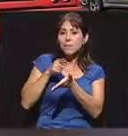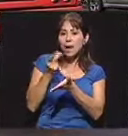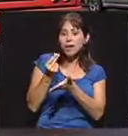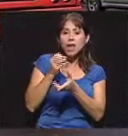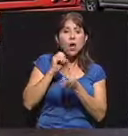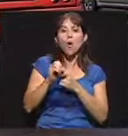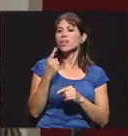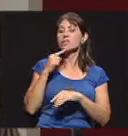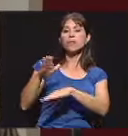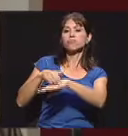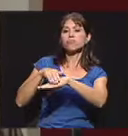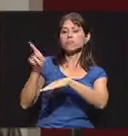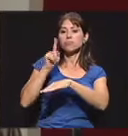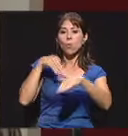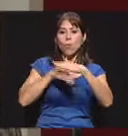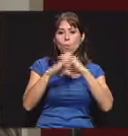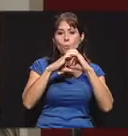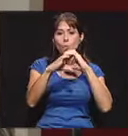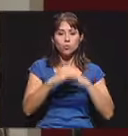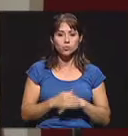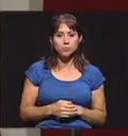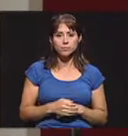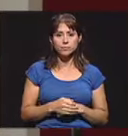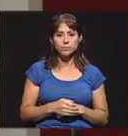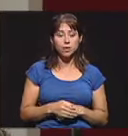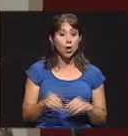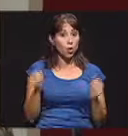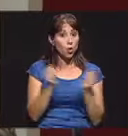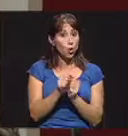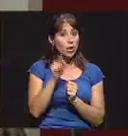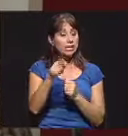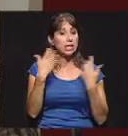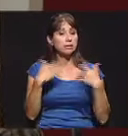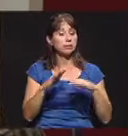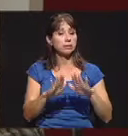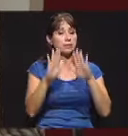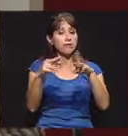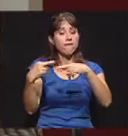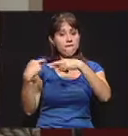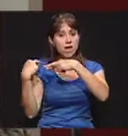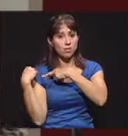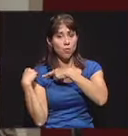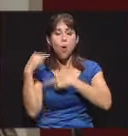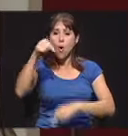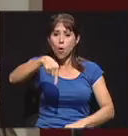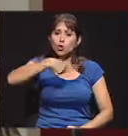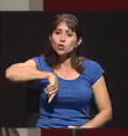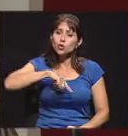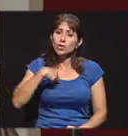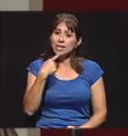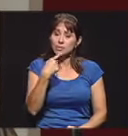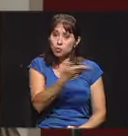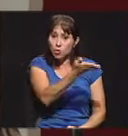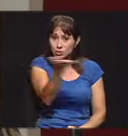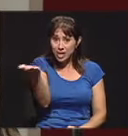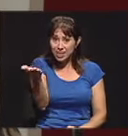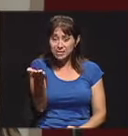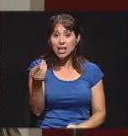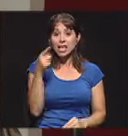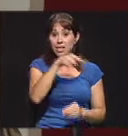las unidades. Con esa enorme responsabilidad, hoy venimos a decirles que el transportarlos a ustedes,